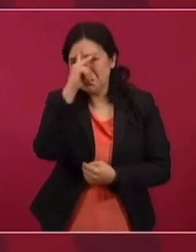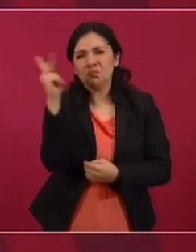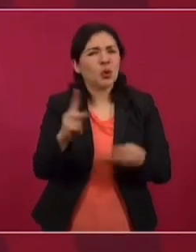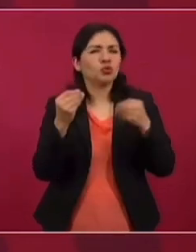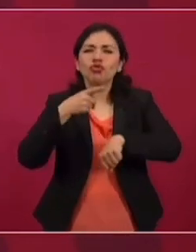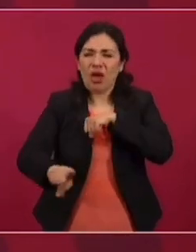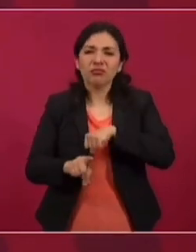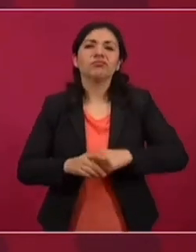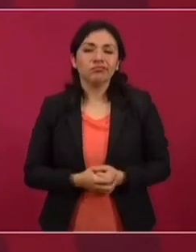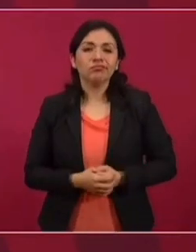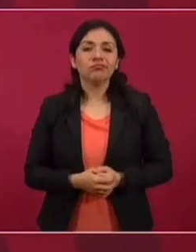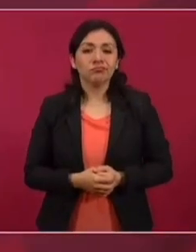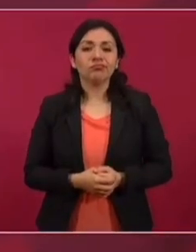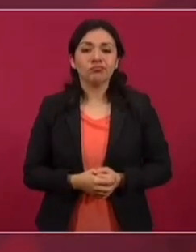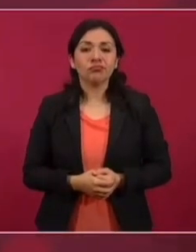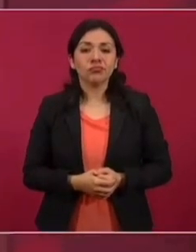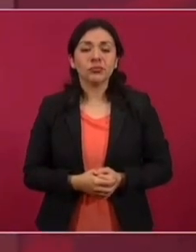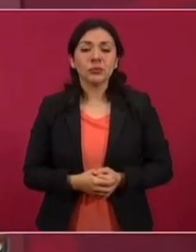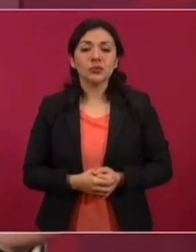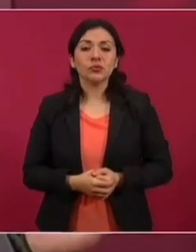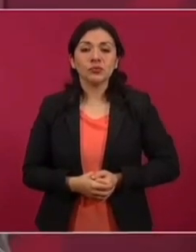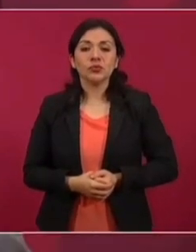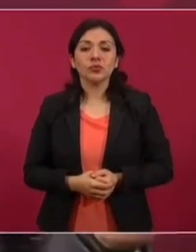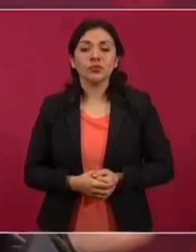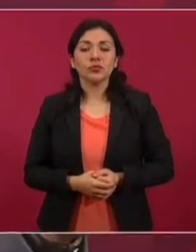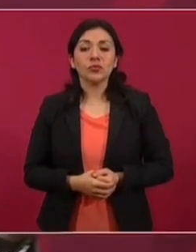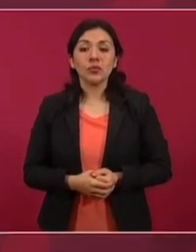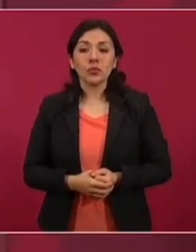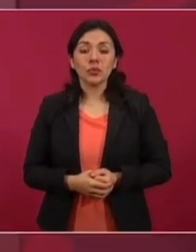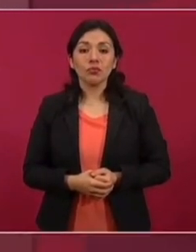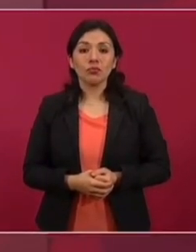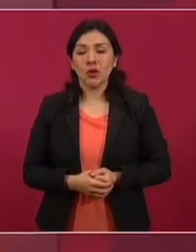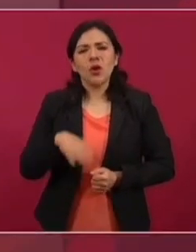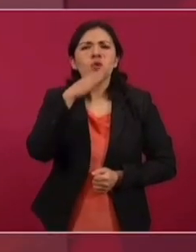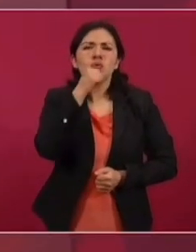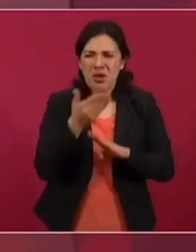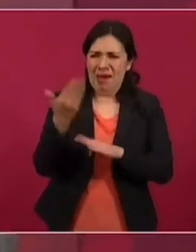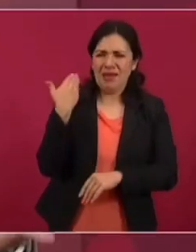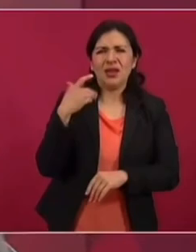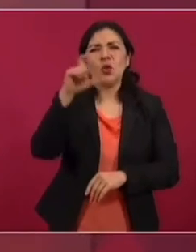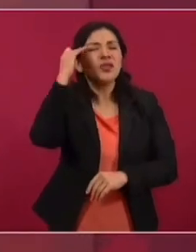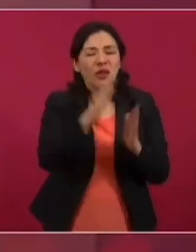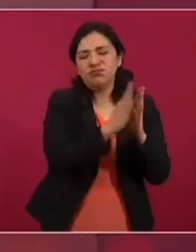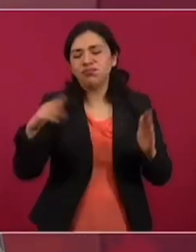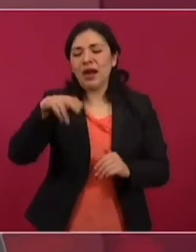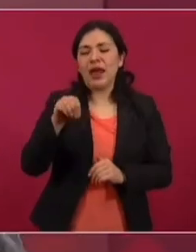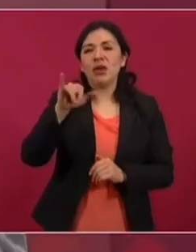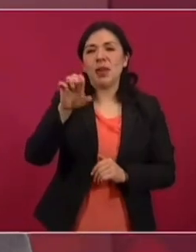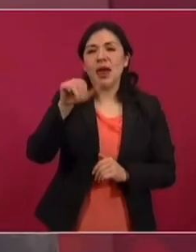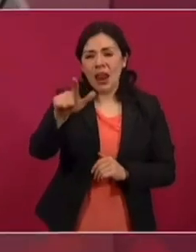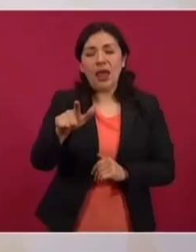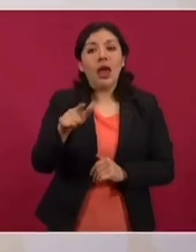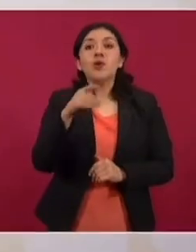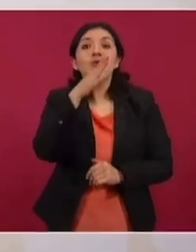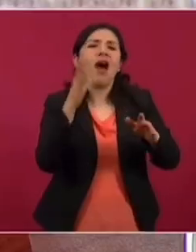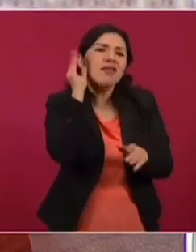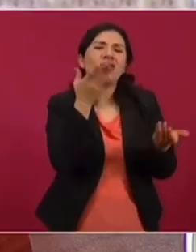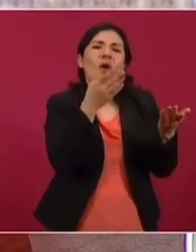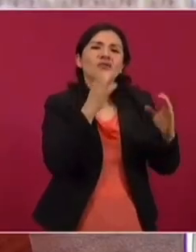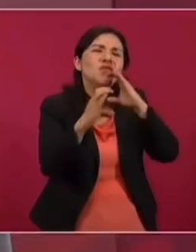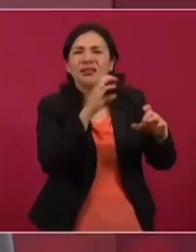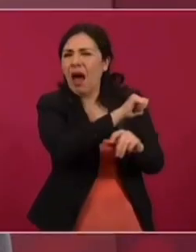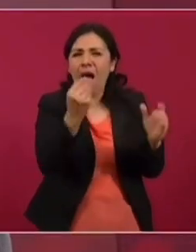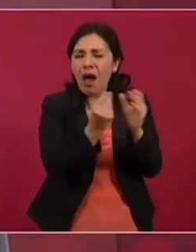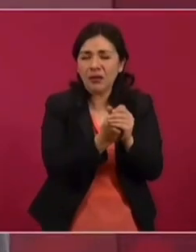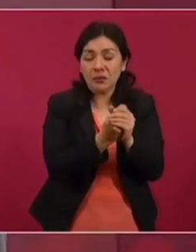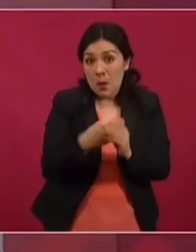muchísimo. No se hubiese llevado a cabo el saqueo de México durante el periodo neoliberal si no es con la complicidad de los medios. Y